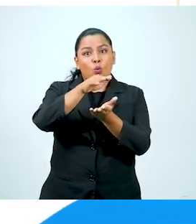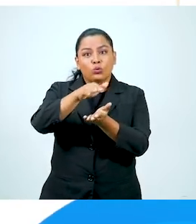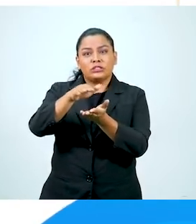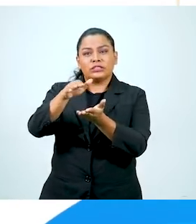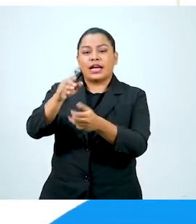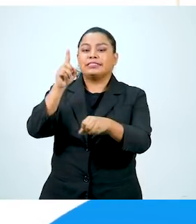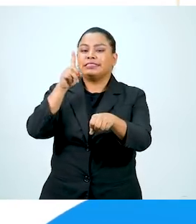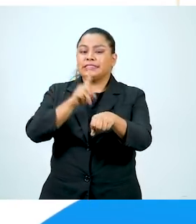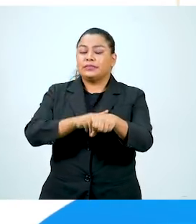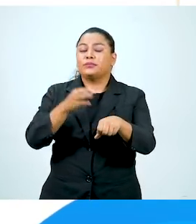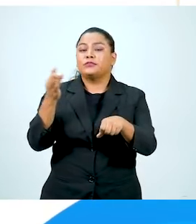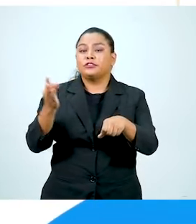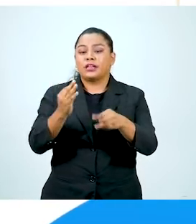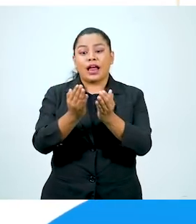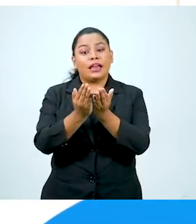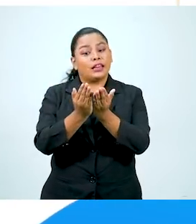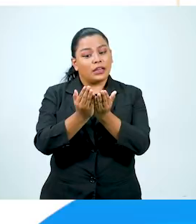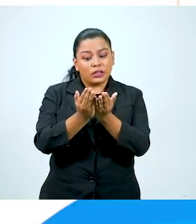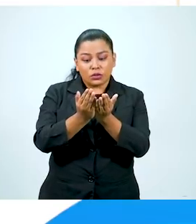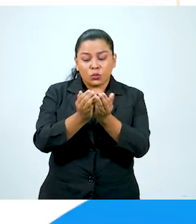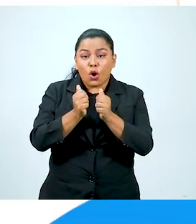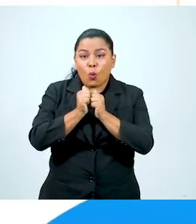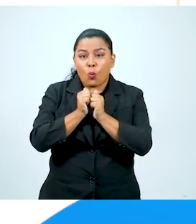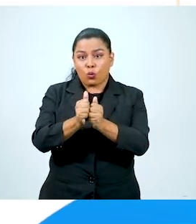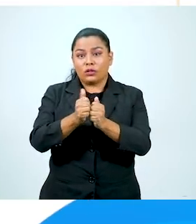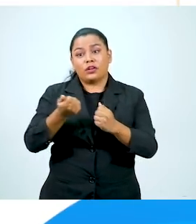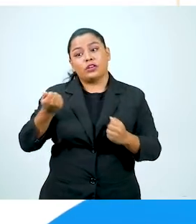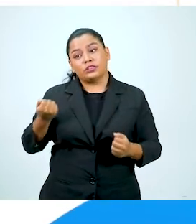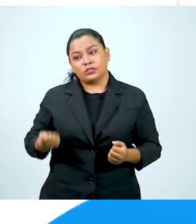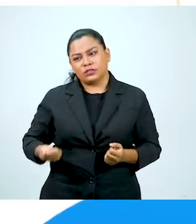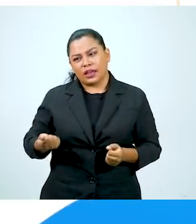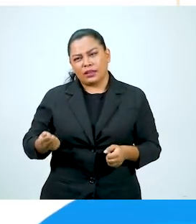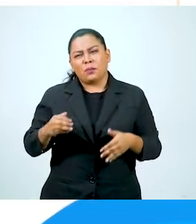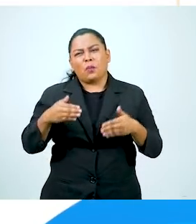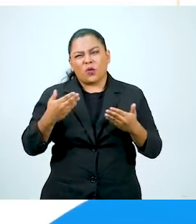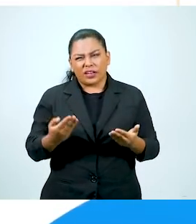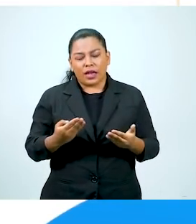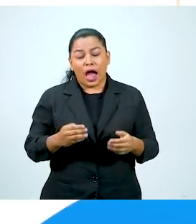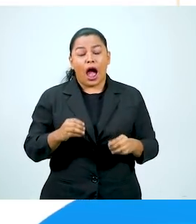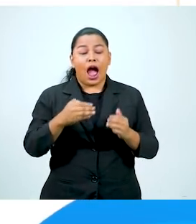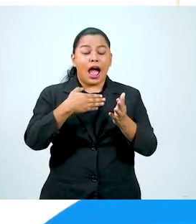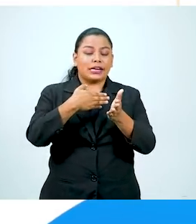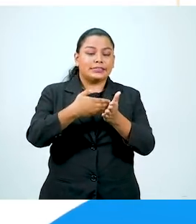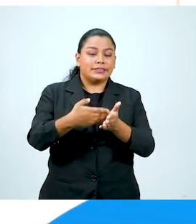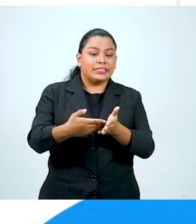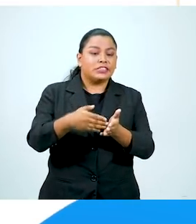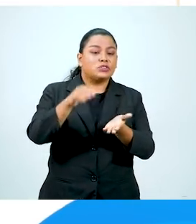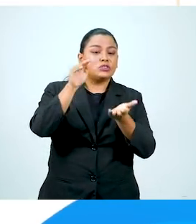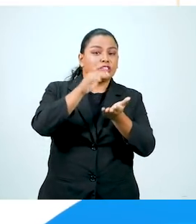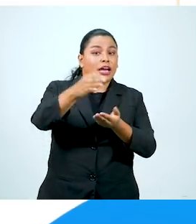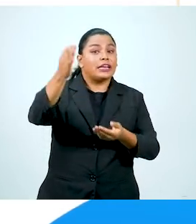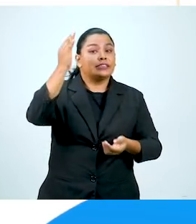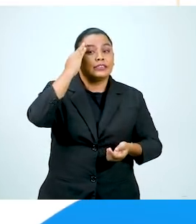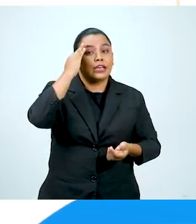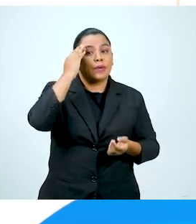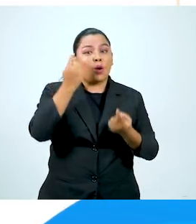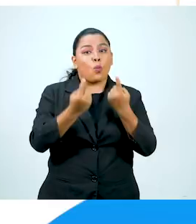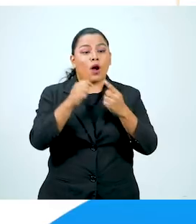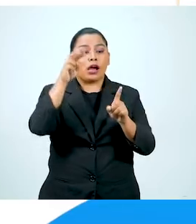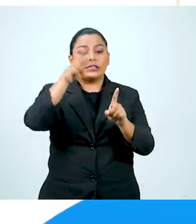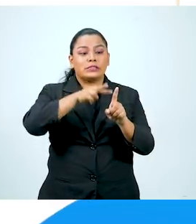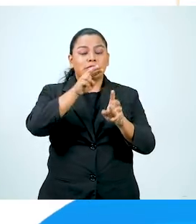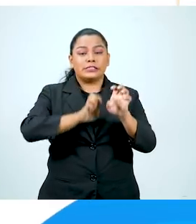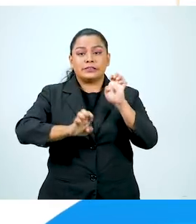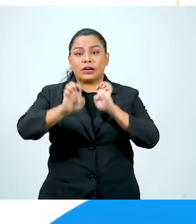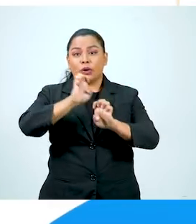se dedique tiempo para la lectura con los estudiantes, a fin de que desde el comienzo de la unidad conozcan los criterios